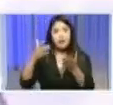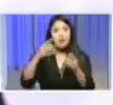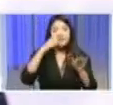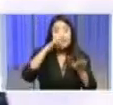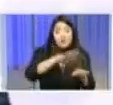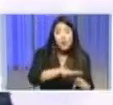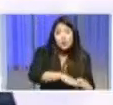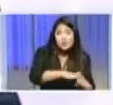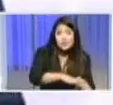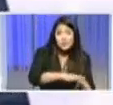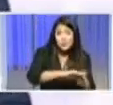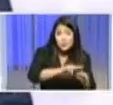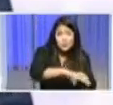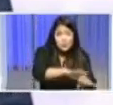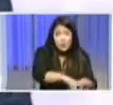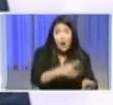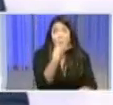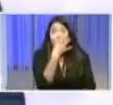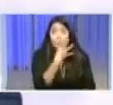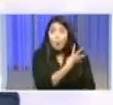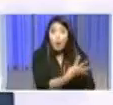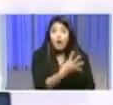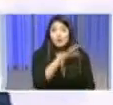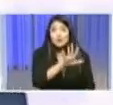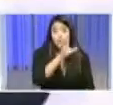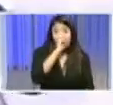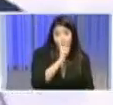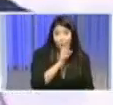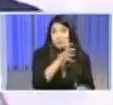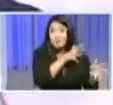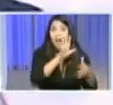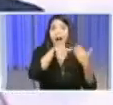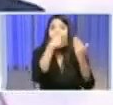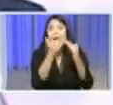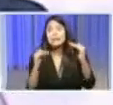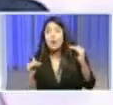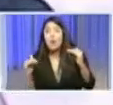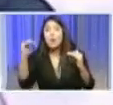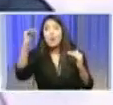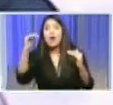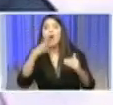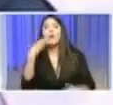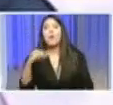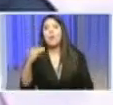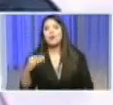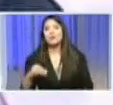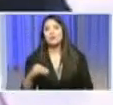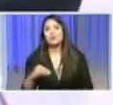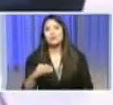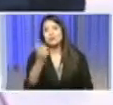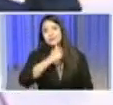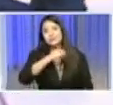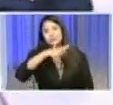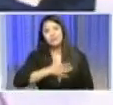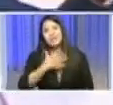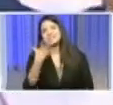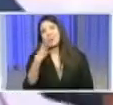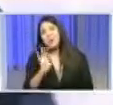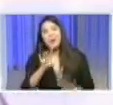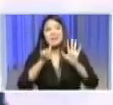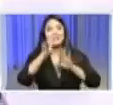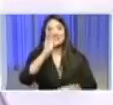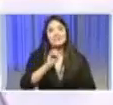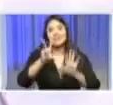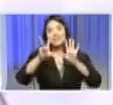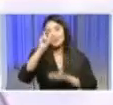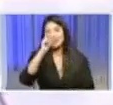los chipilines, de 4 o 5 años, hasta la juventud acumulada nuestra de 50, 60,